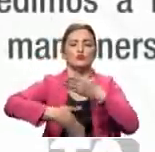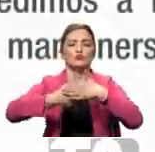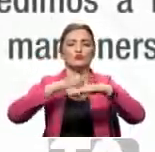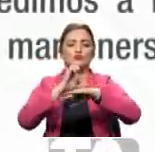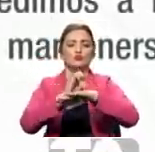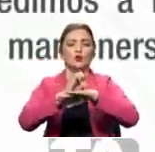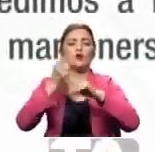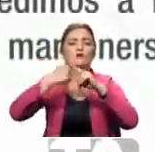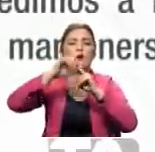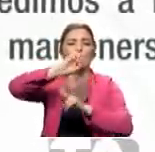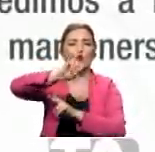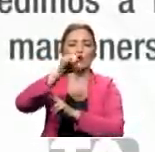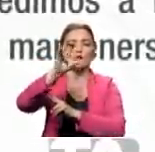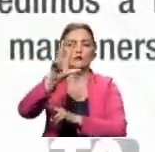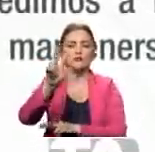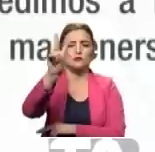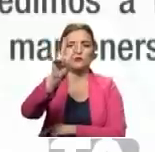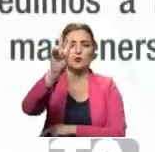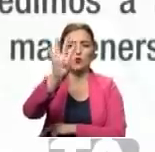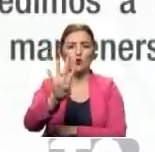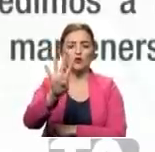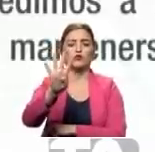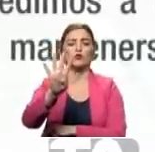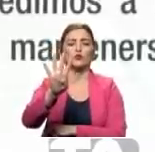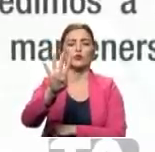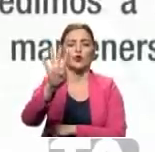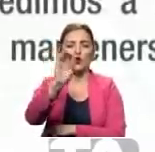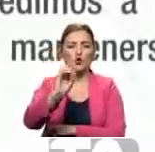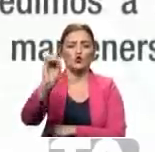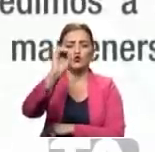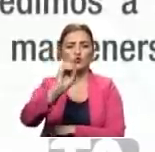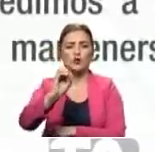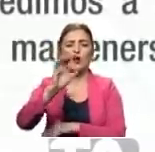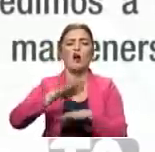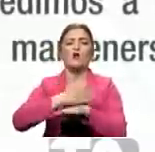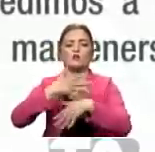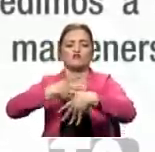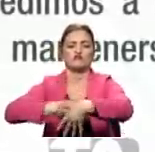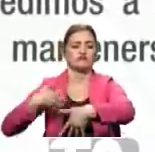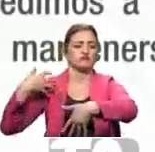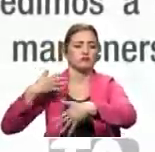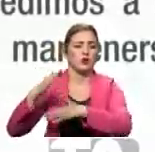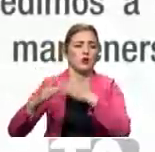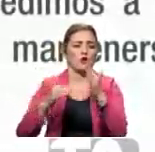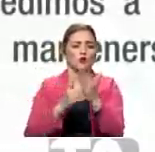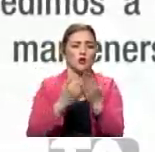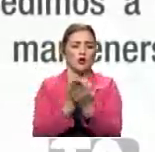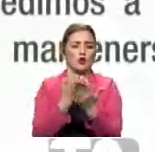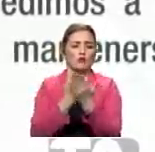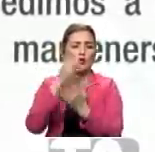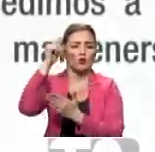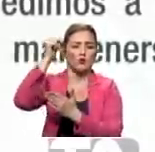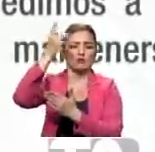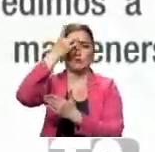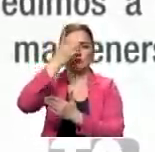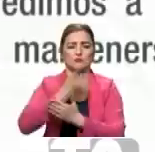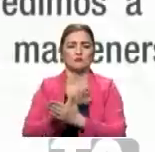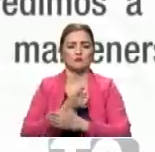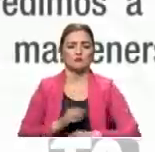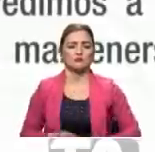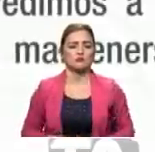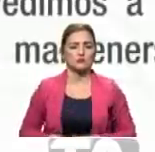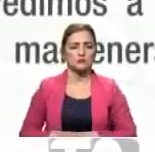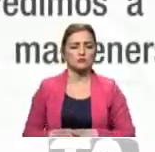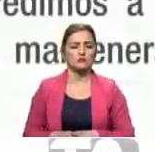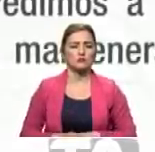el jueves 3, viernes 4 de octubre de 2019 debido a las movilizaciones contra las medidas económicas que se viven en este